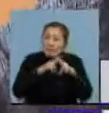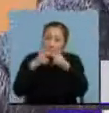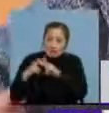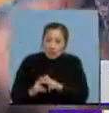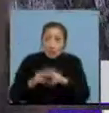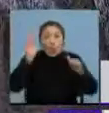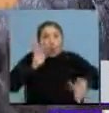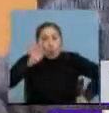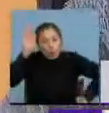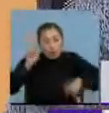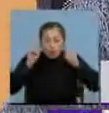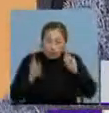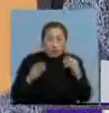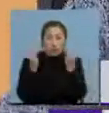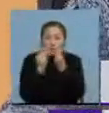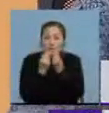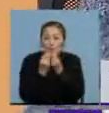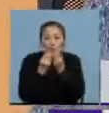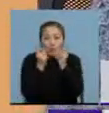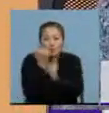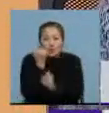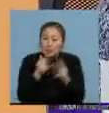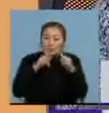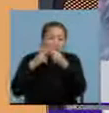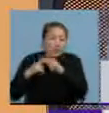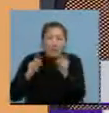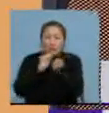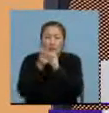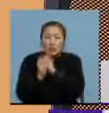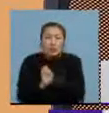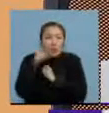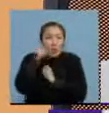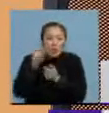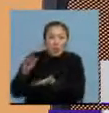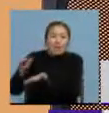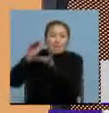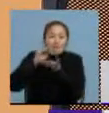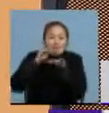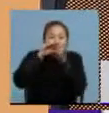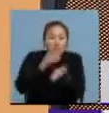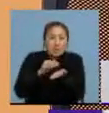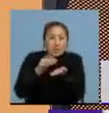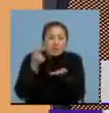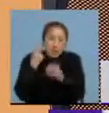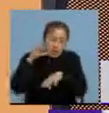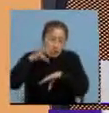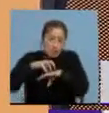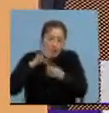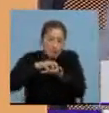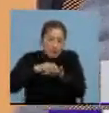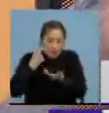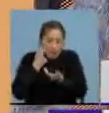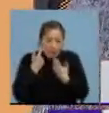de humahuaca que también está colapsado todas estas inversiones partes hechas por la empresa por la revisión y por la imposición